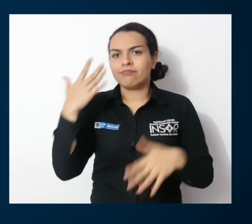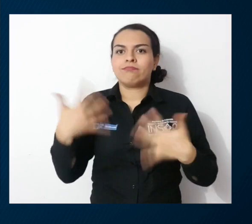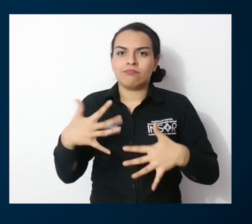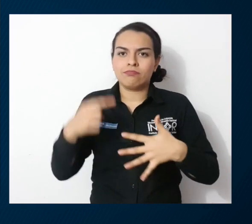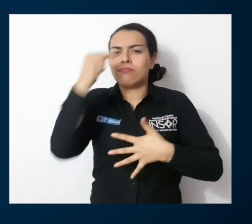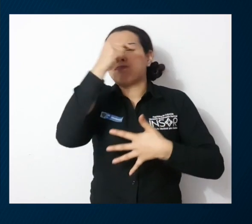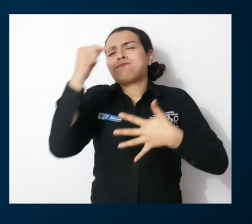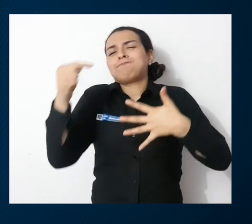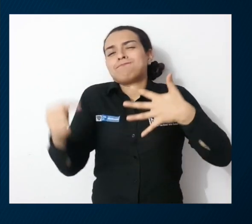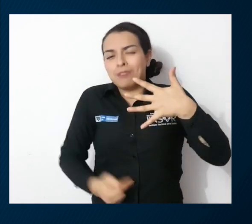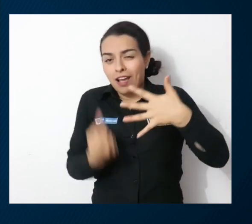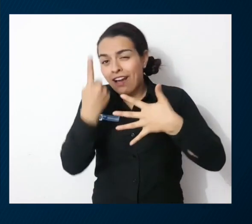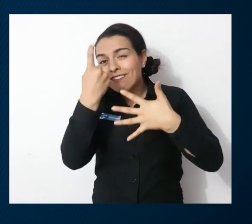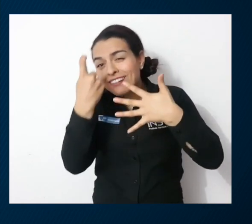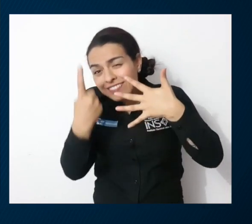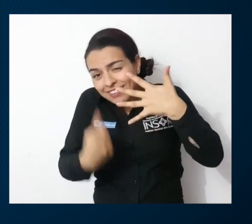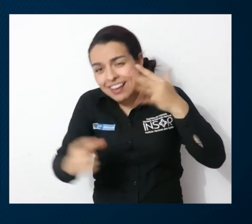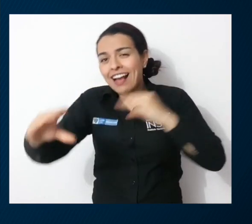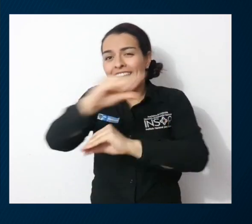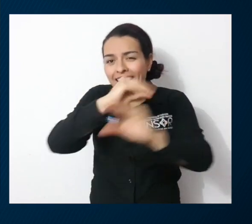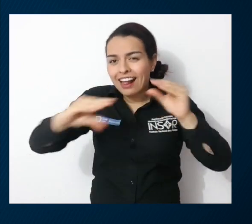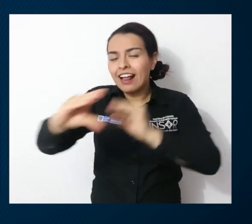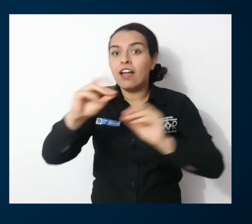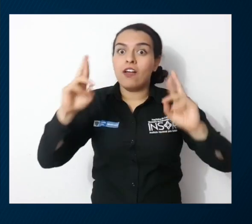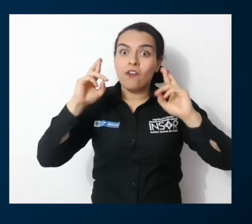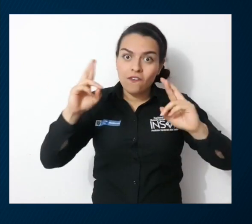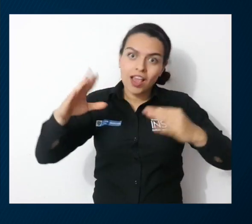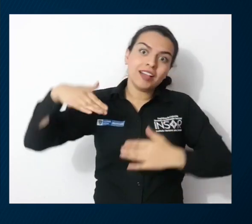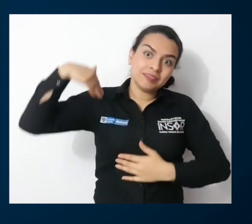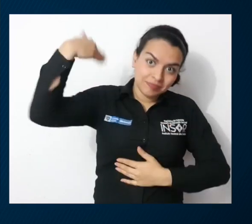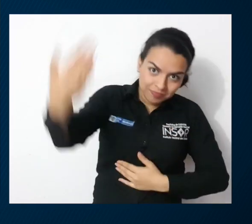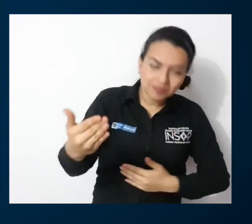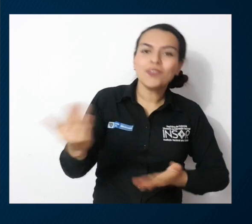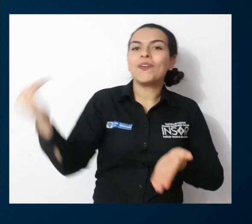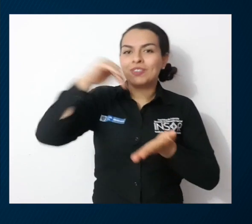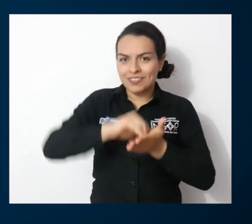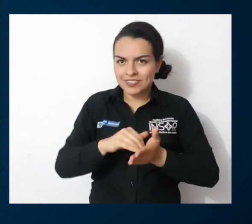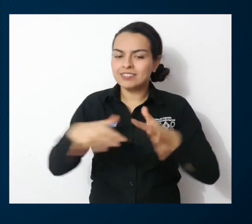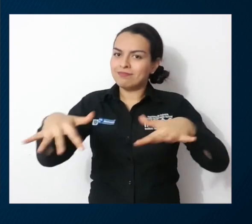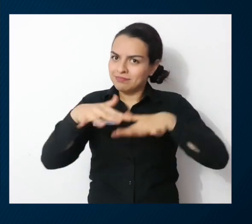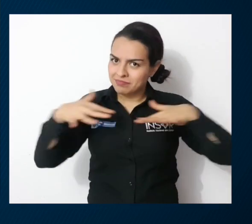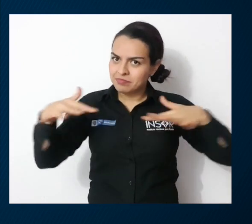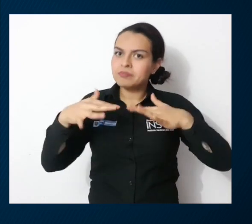cosas para hablar. Esperamos poder seguir generando otros espacios para